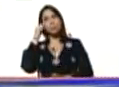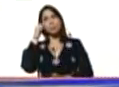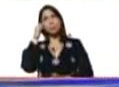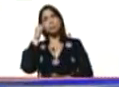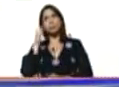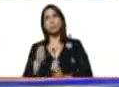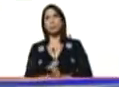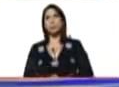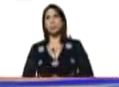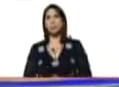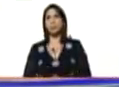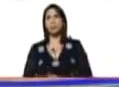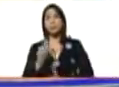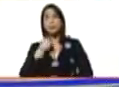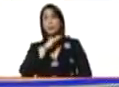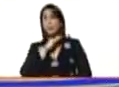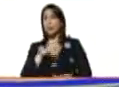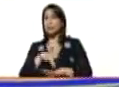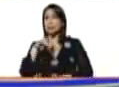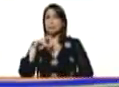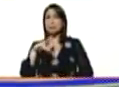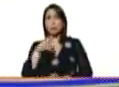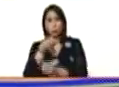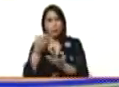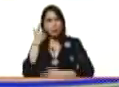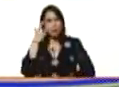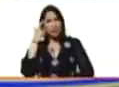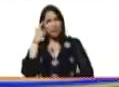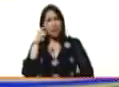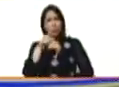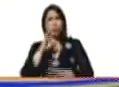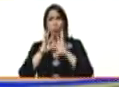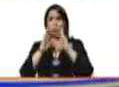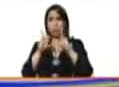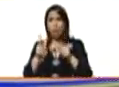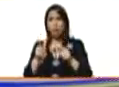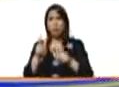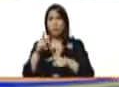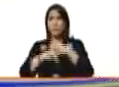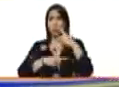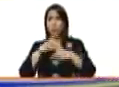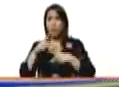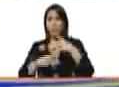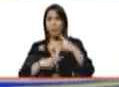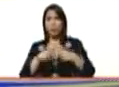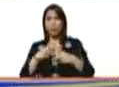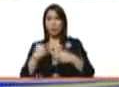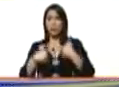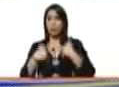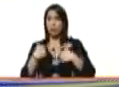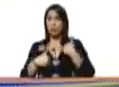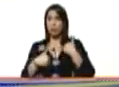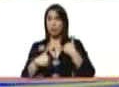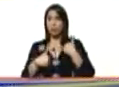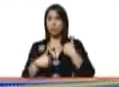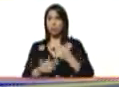La pasó una parte grave, saben ustedes, ¿verdad? Tú lo contaste en el programa de los miércoles, una parte.